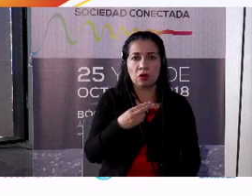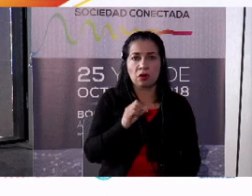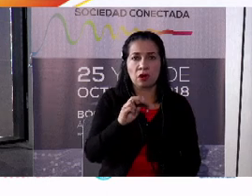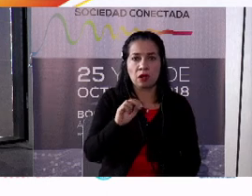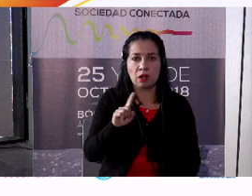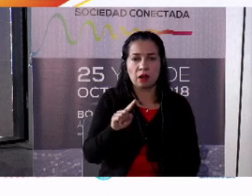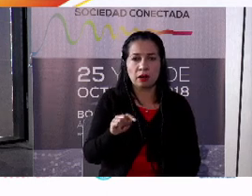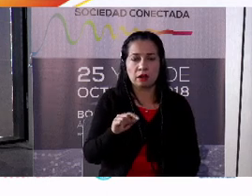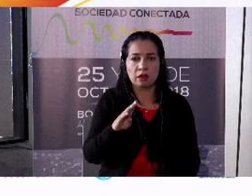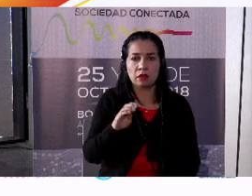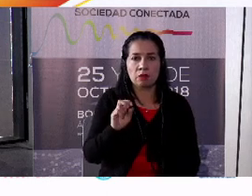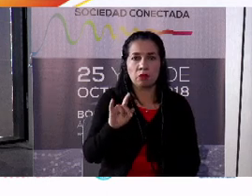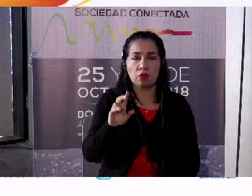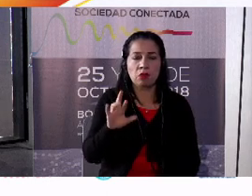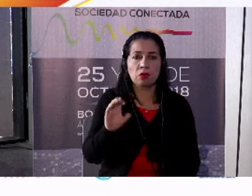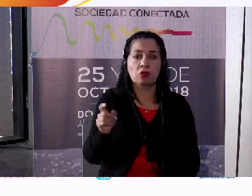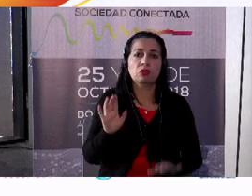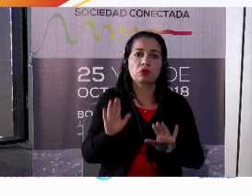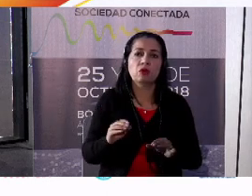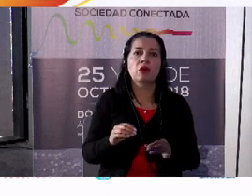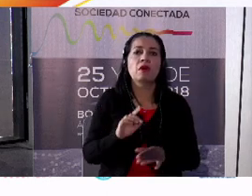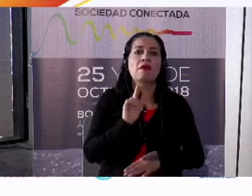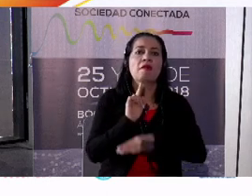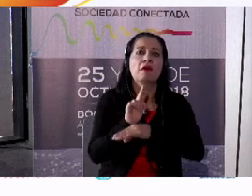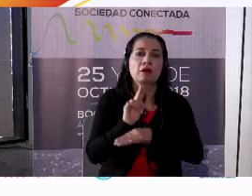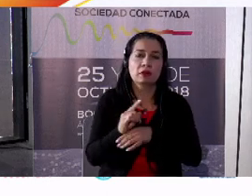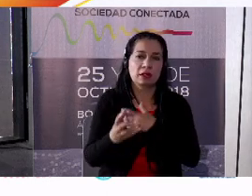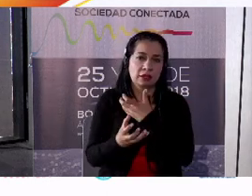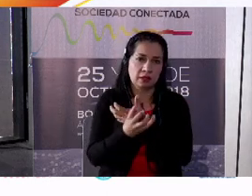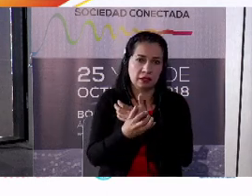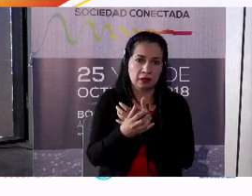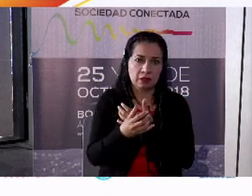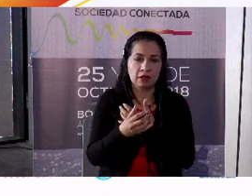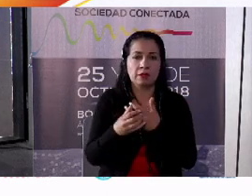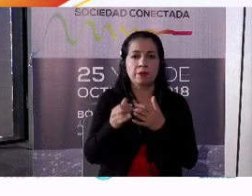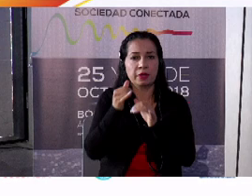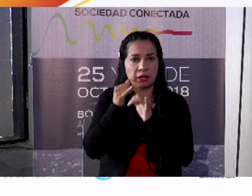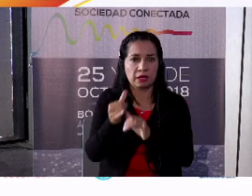facultad de ciencias de la ingeniería eléctrica y electrónica en su